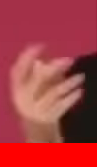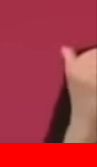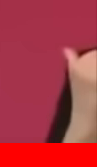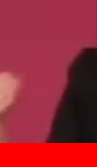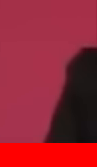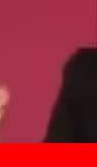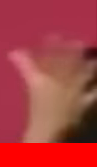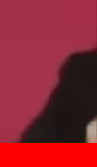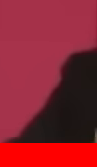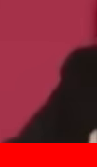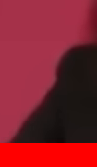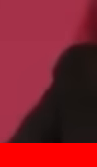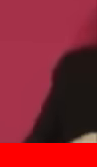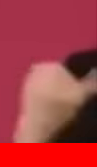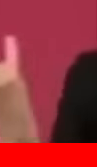calumniarme